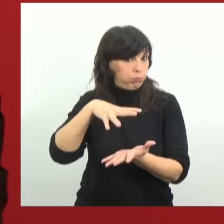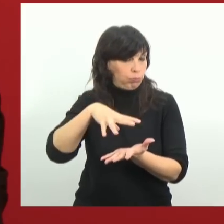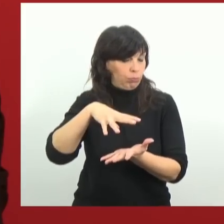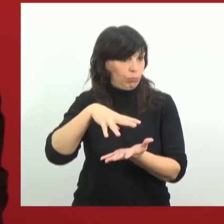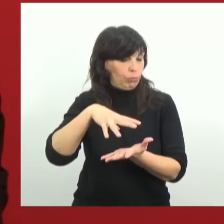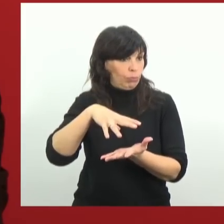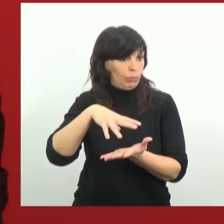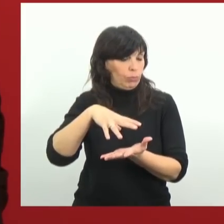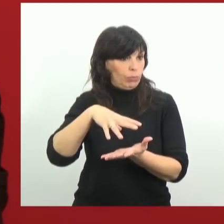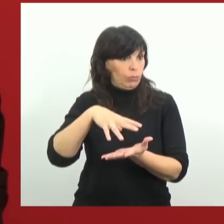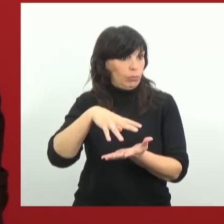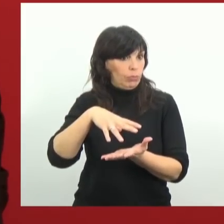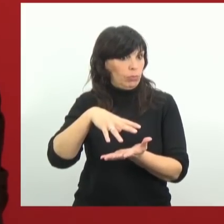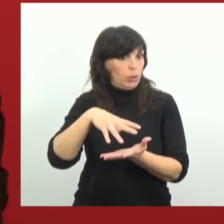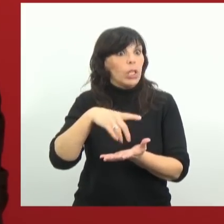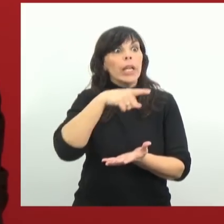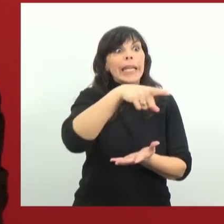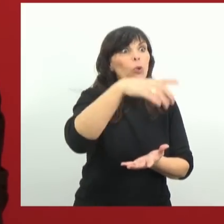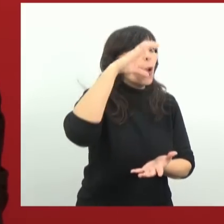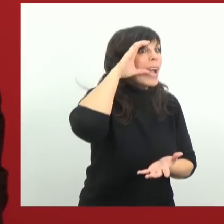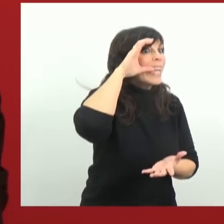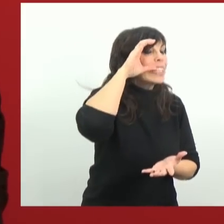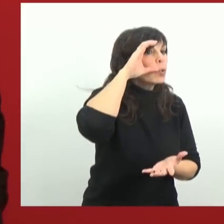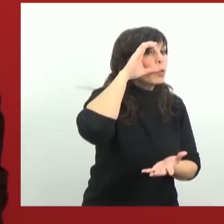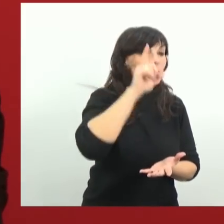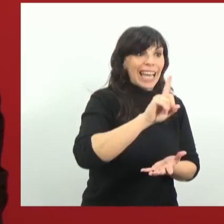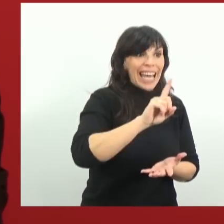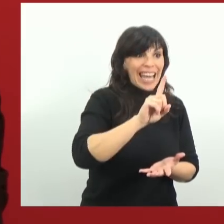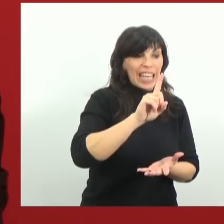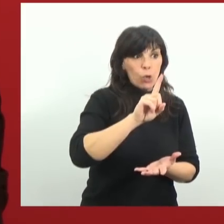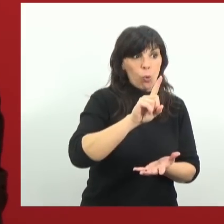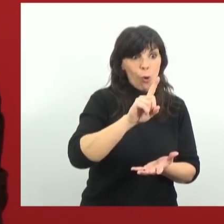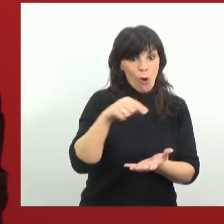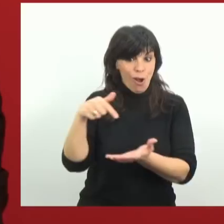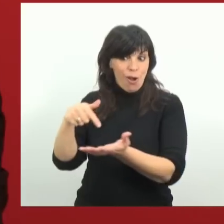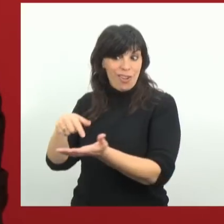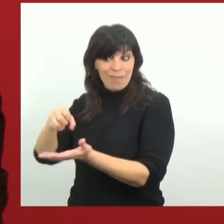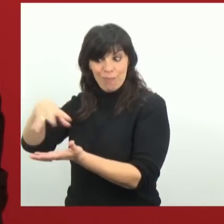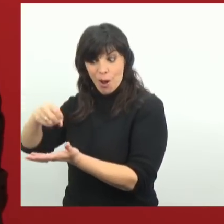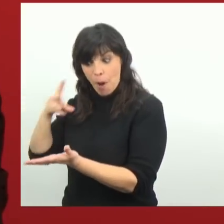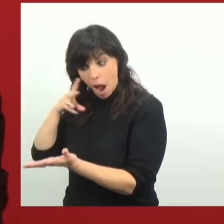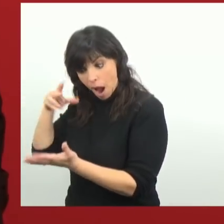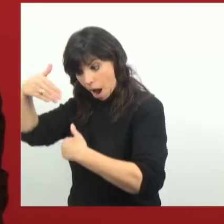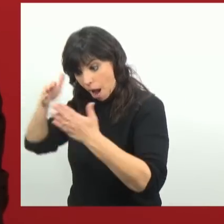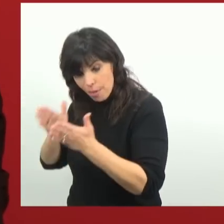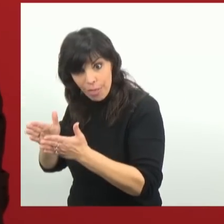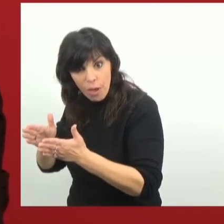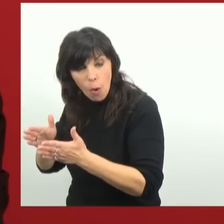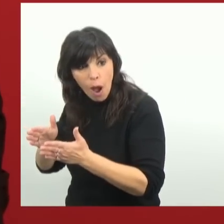estás menospreciando la palabra y te van a robar la palabra, no va a traer fruto.